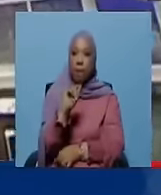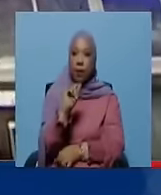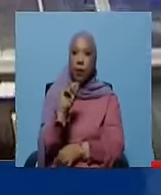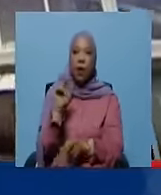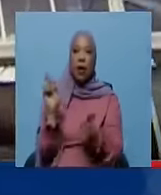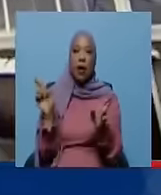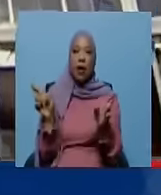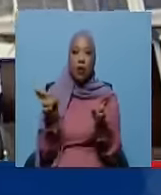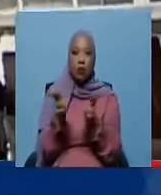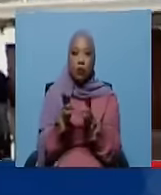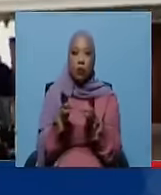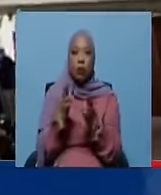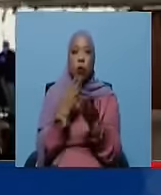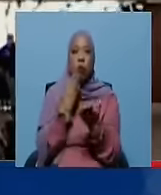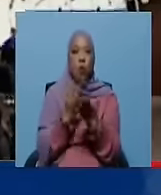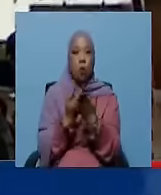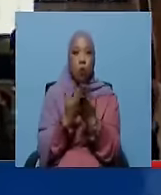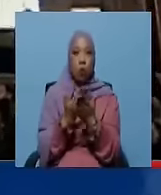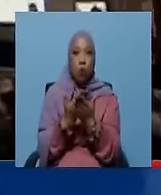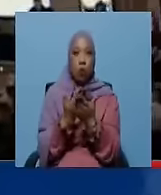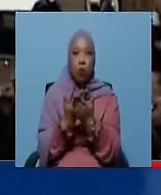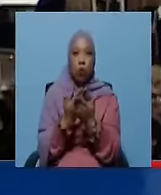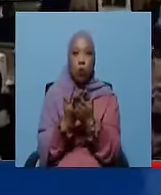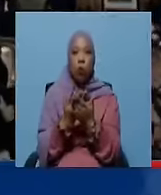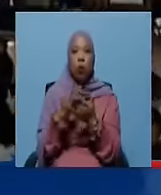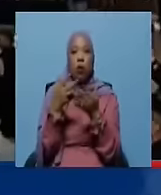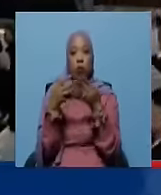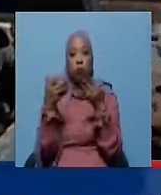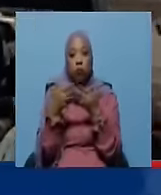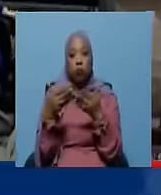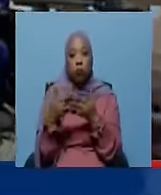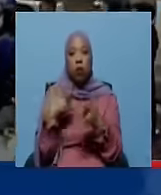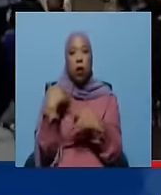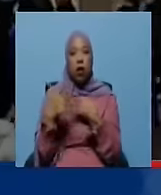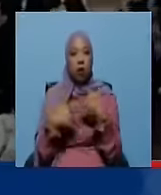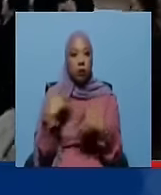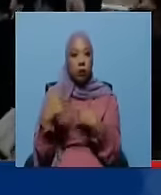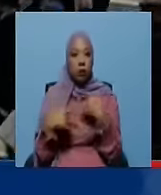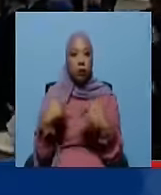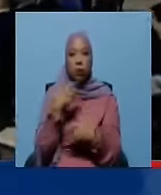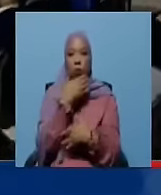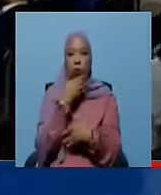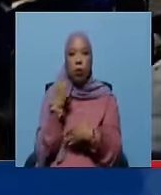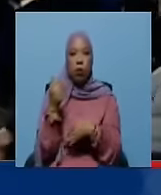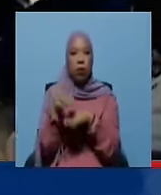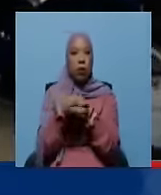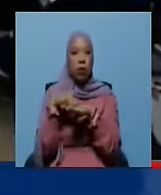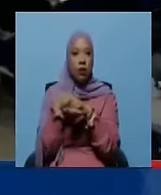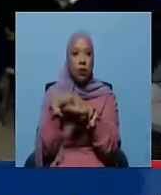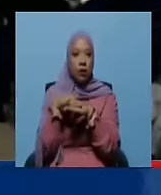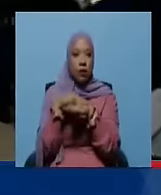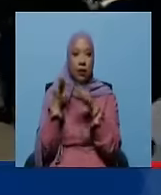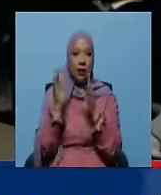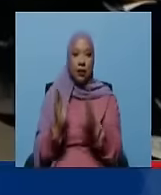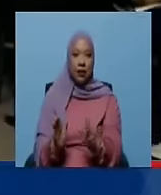resumen de la propuesta con recomendaciones de acción. Mejor que un ministro, pues.